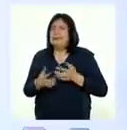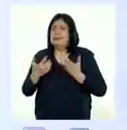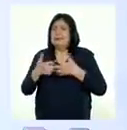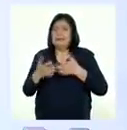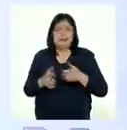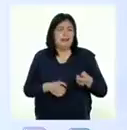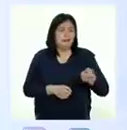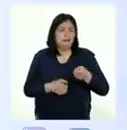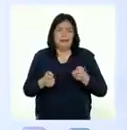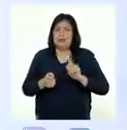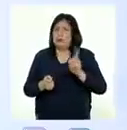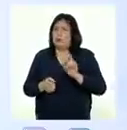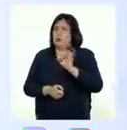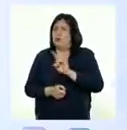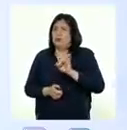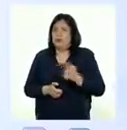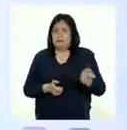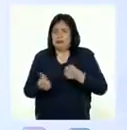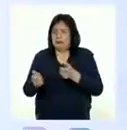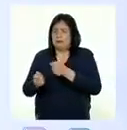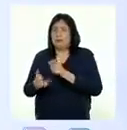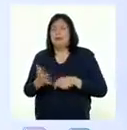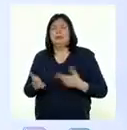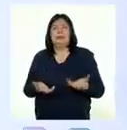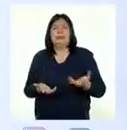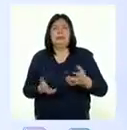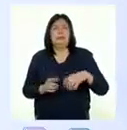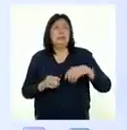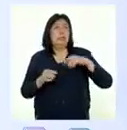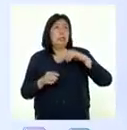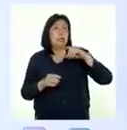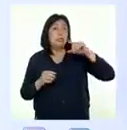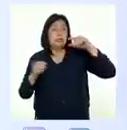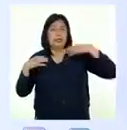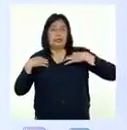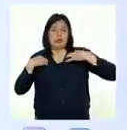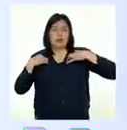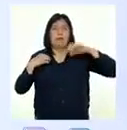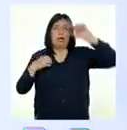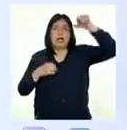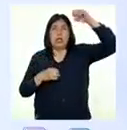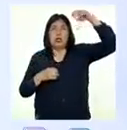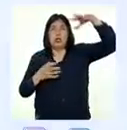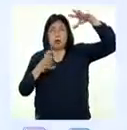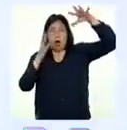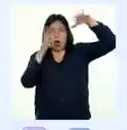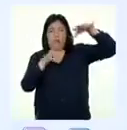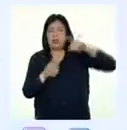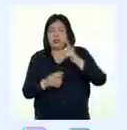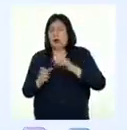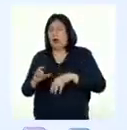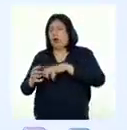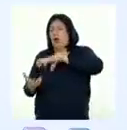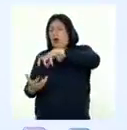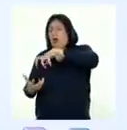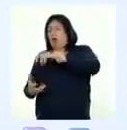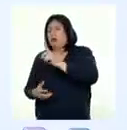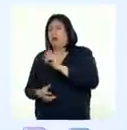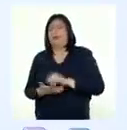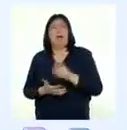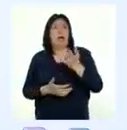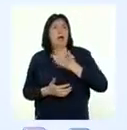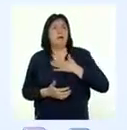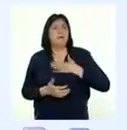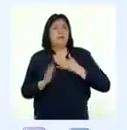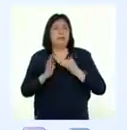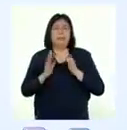que no estén funcionando. Seca la ropa al sol en lugar de usar secadora. Buenísima idea. En mi